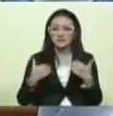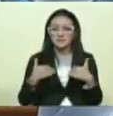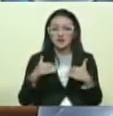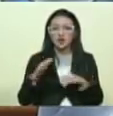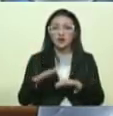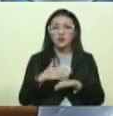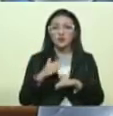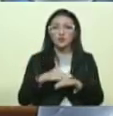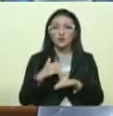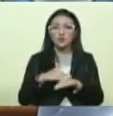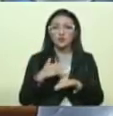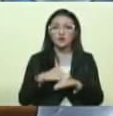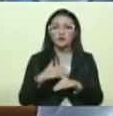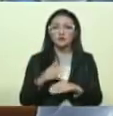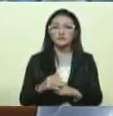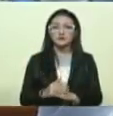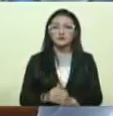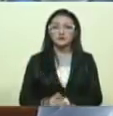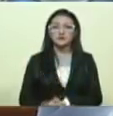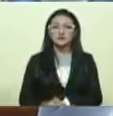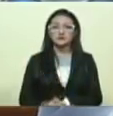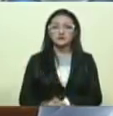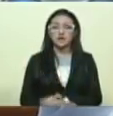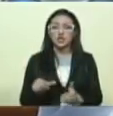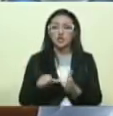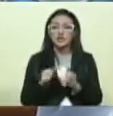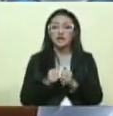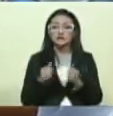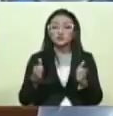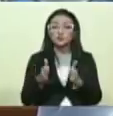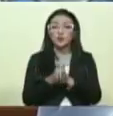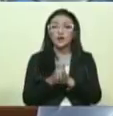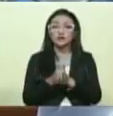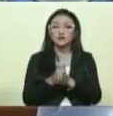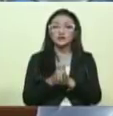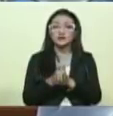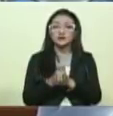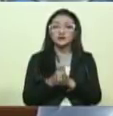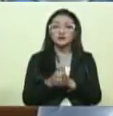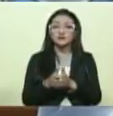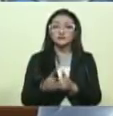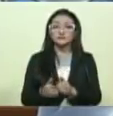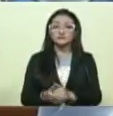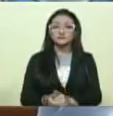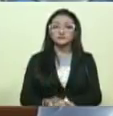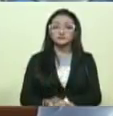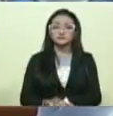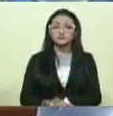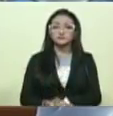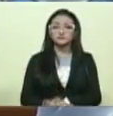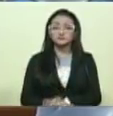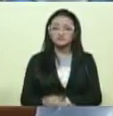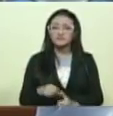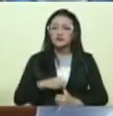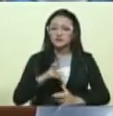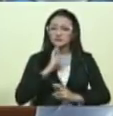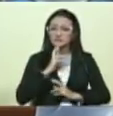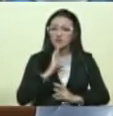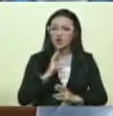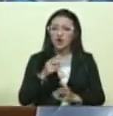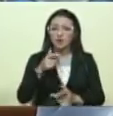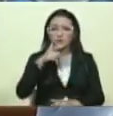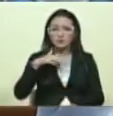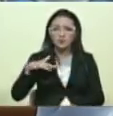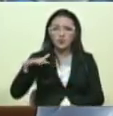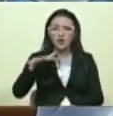jueves, inicialmente en el estado Anzoátegui, para revelarle al país y al mismo tiempo tomar